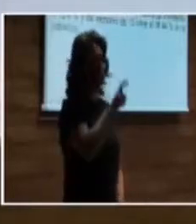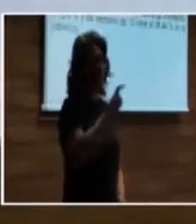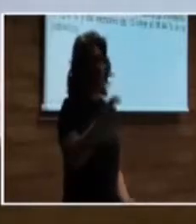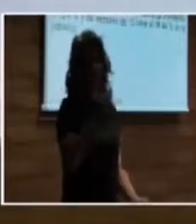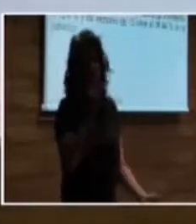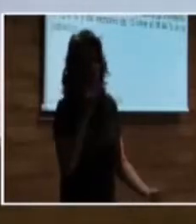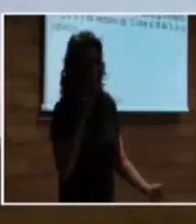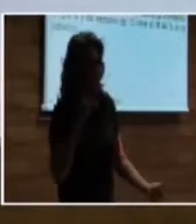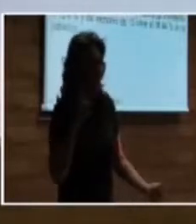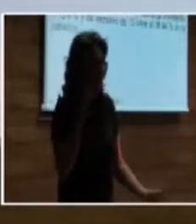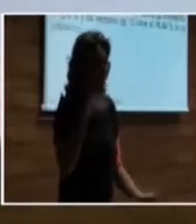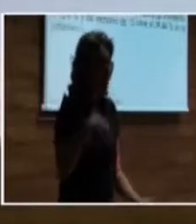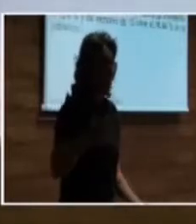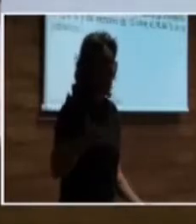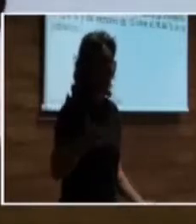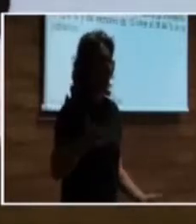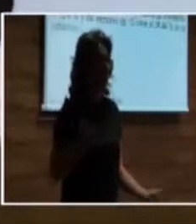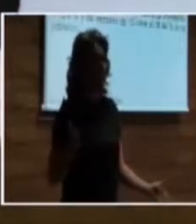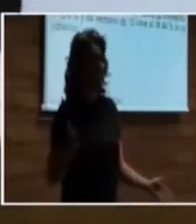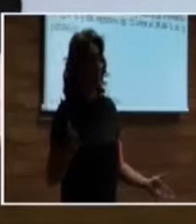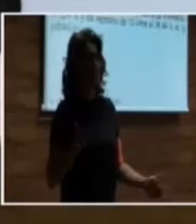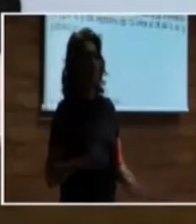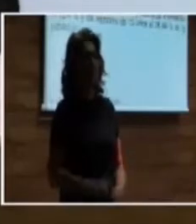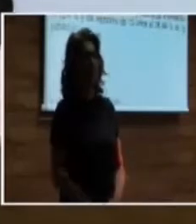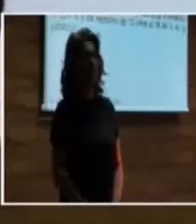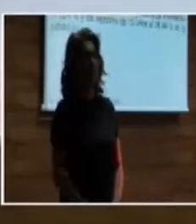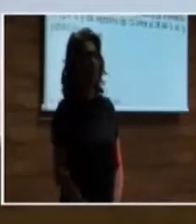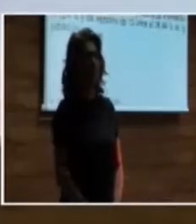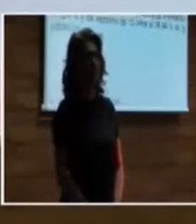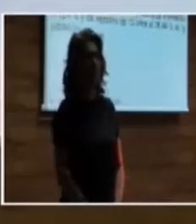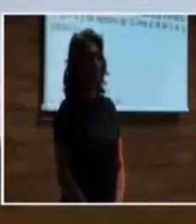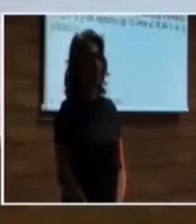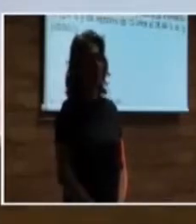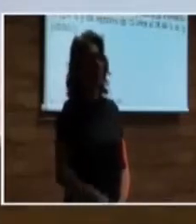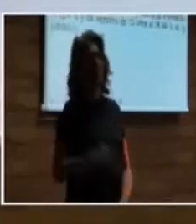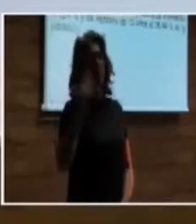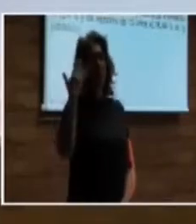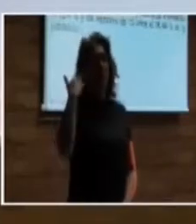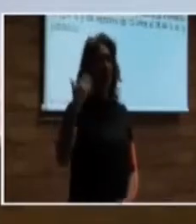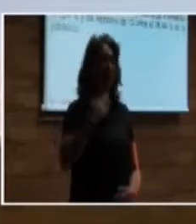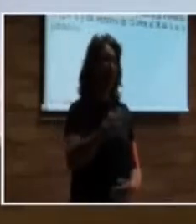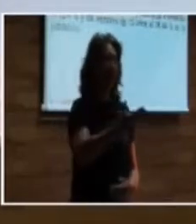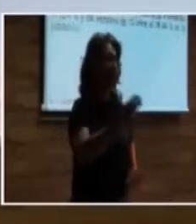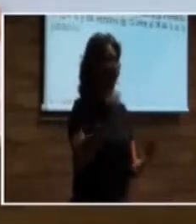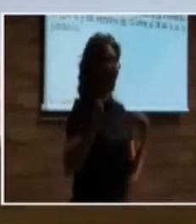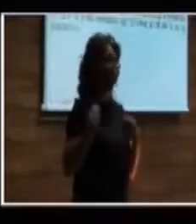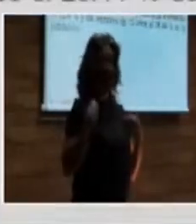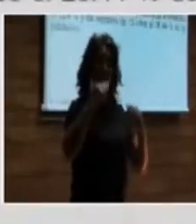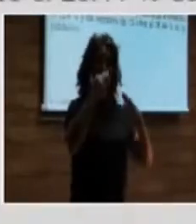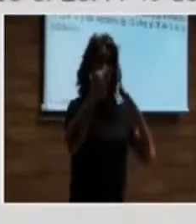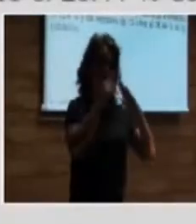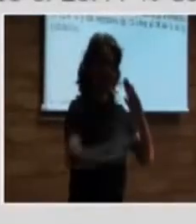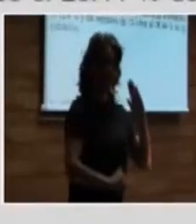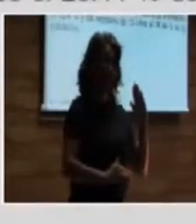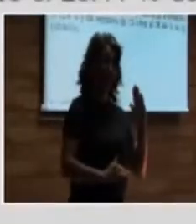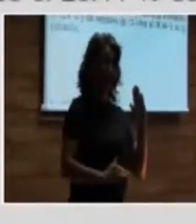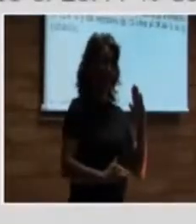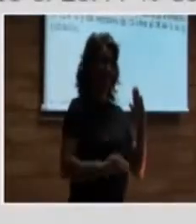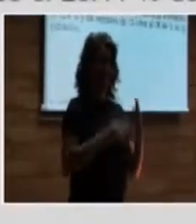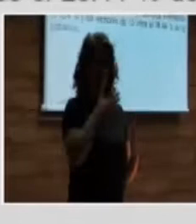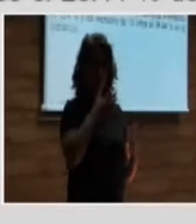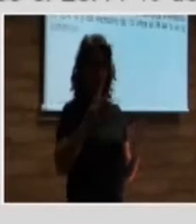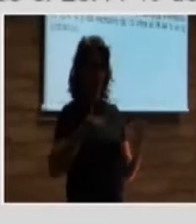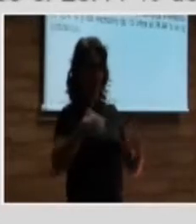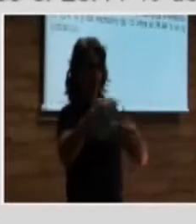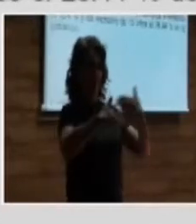esperanza de vida en el 1895, nadie dice 26 años, y realmente era muy baja la esperanza de vida. Ahora, en el 1950